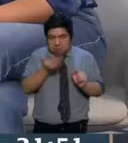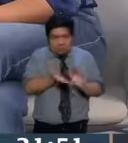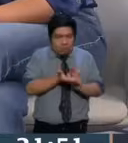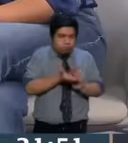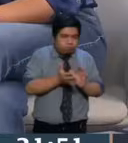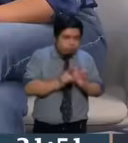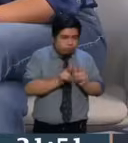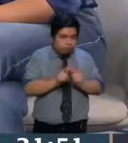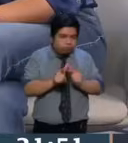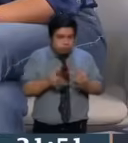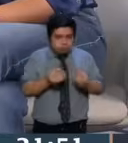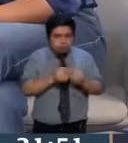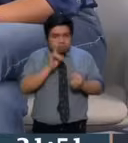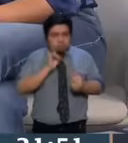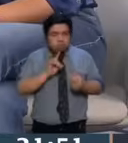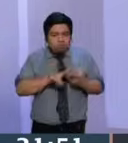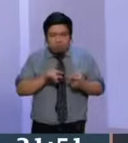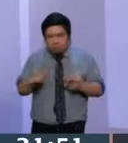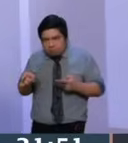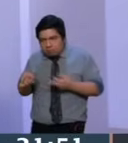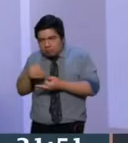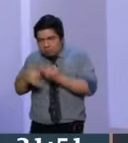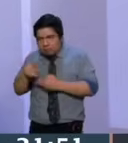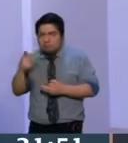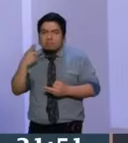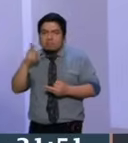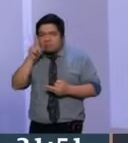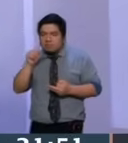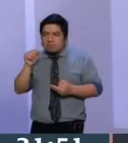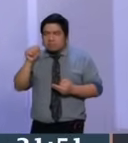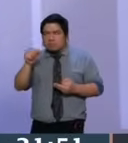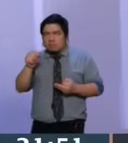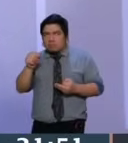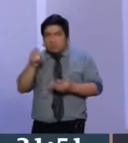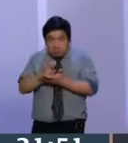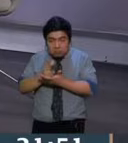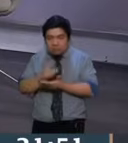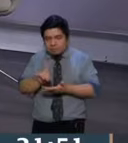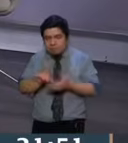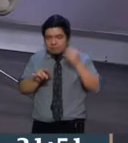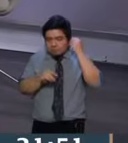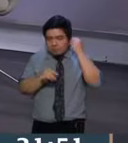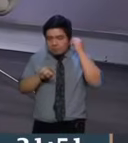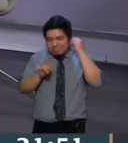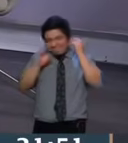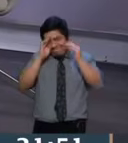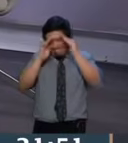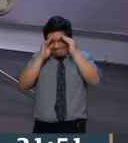brazo con mujeres, pero por otro lado entiendes que no toda la política feminista se hace por mujeres para nada, ¿no? Pero sí quiero